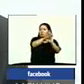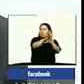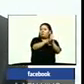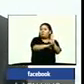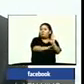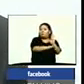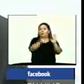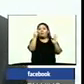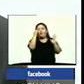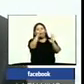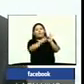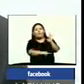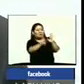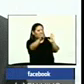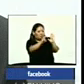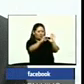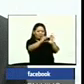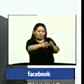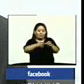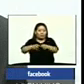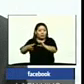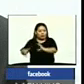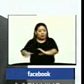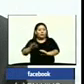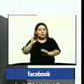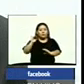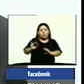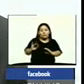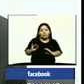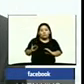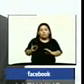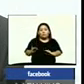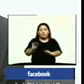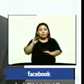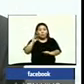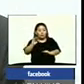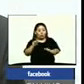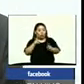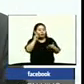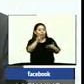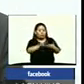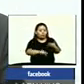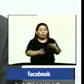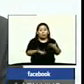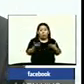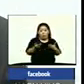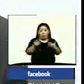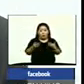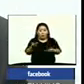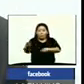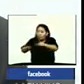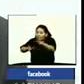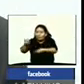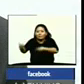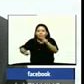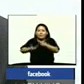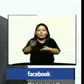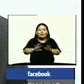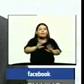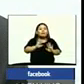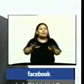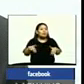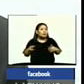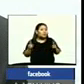los demás sectores que han tenido su respectivo impacto como comercio y reposo de vehículos,